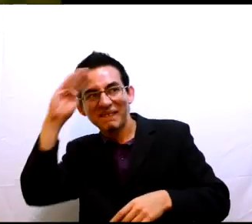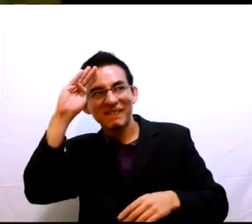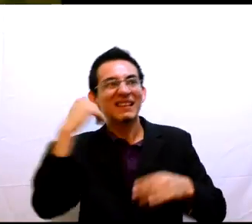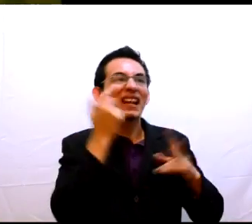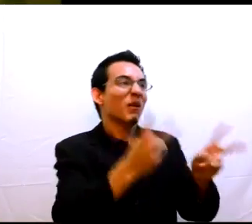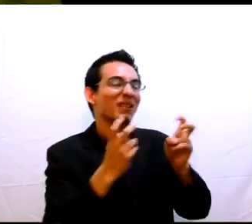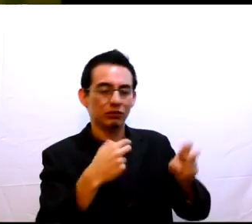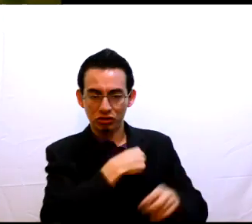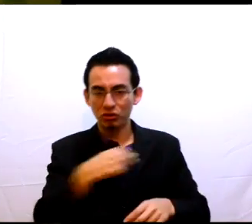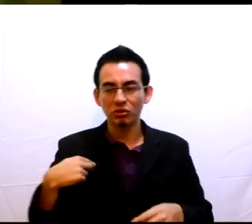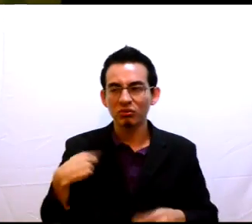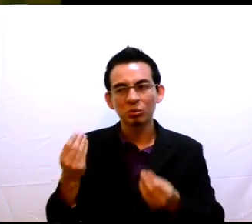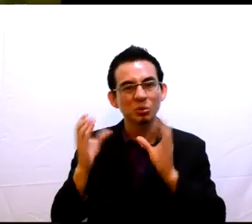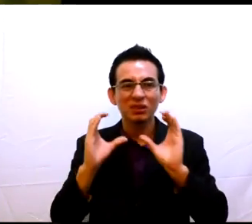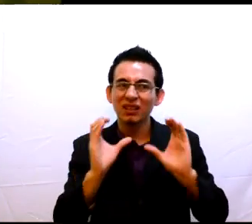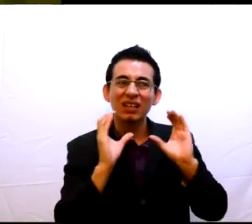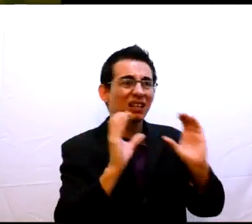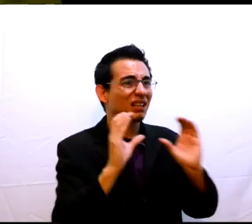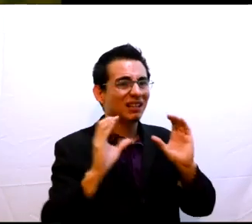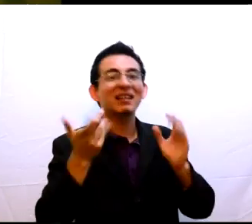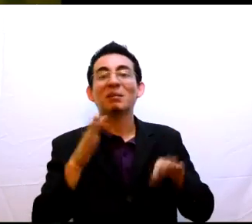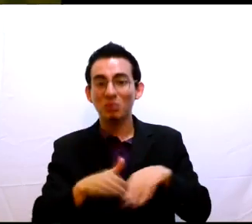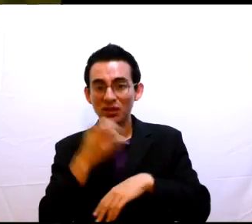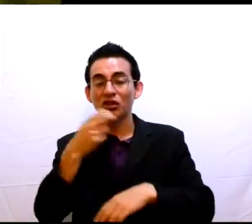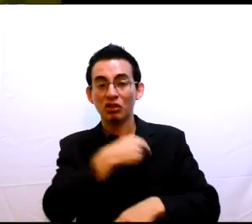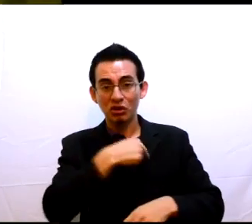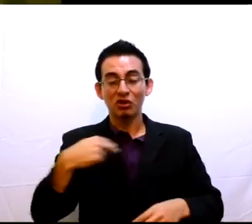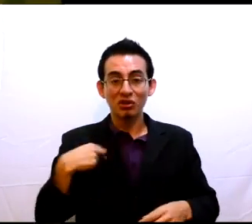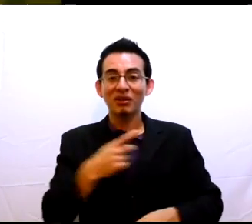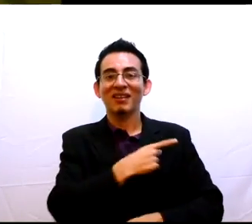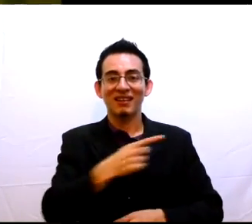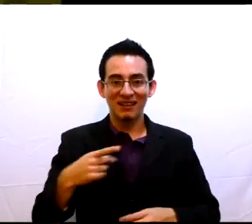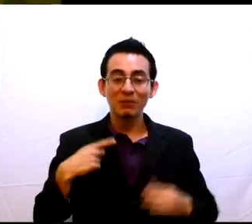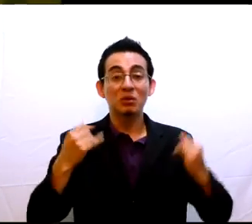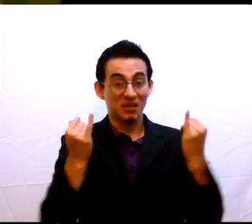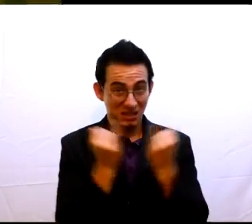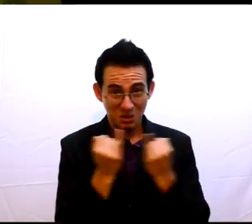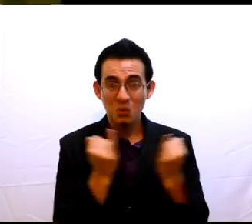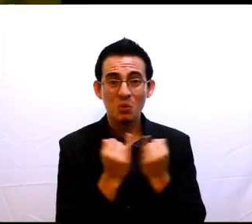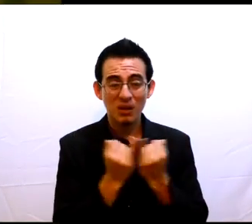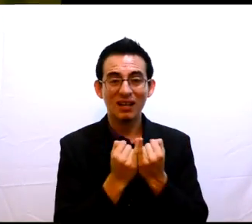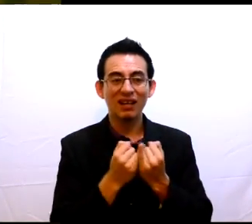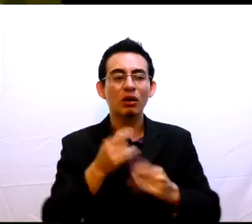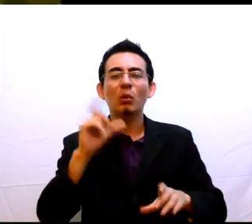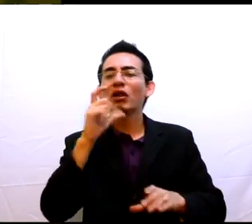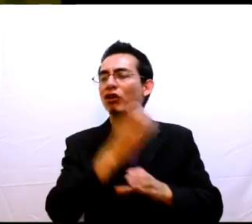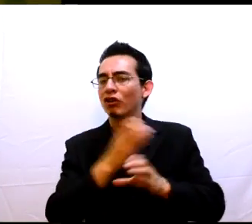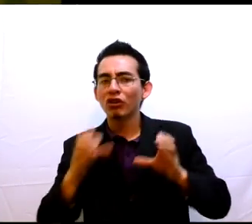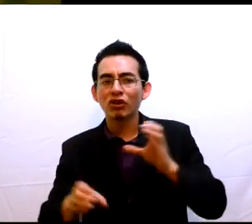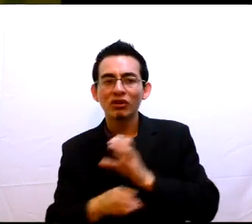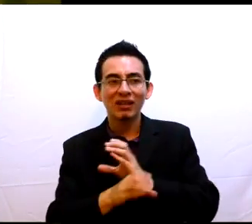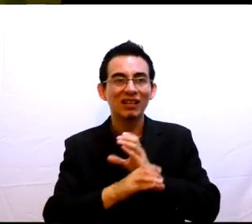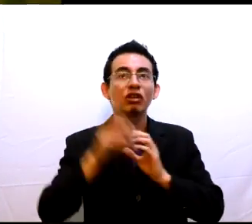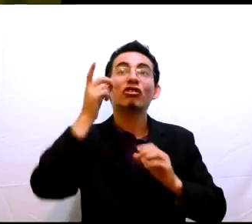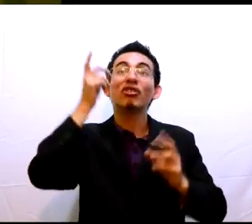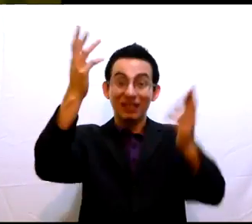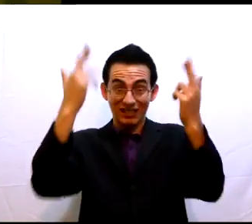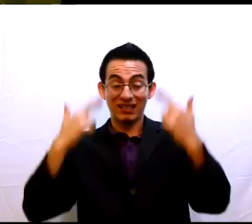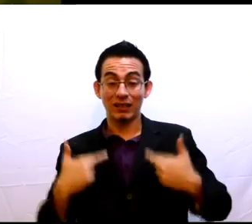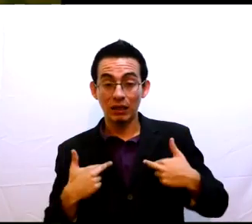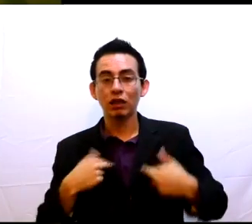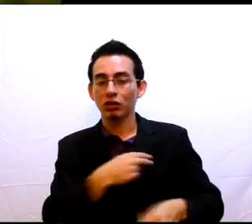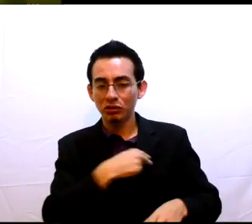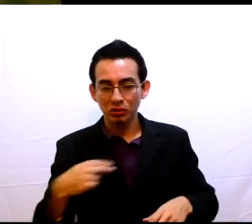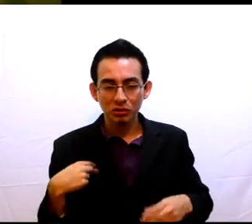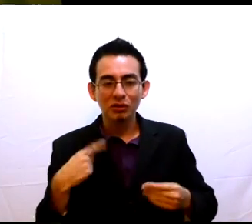la enseñanza es así debemos hacer nosotros con los bienes que nos da pero sembrando lo